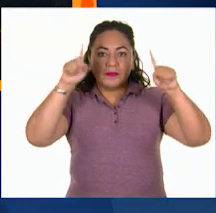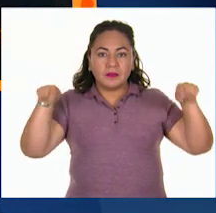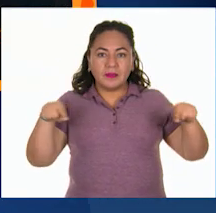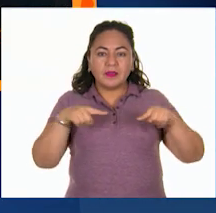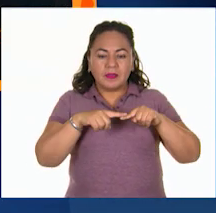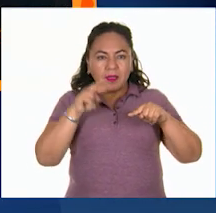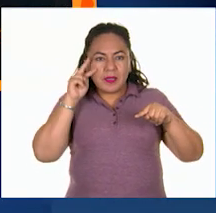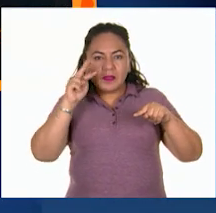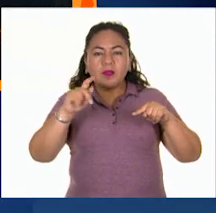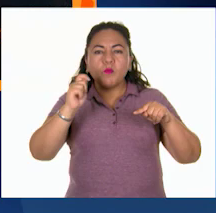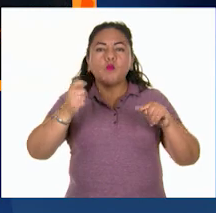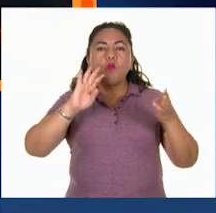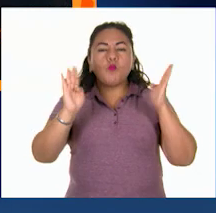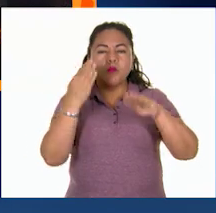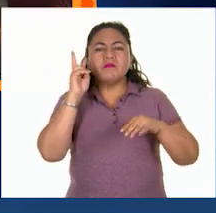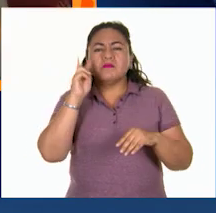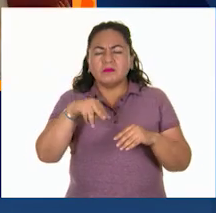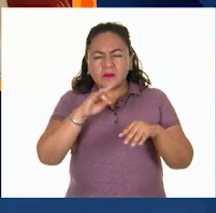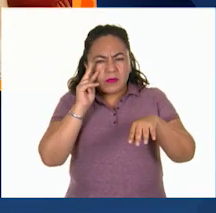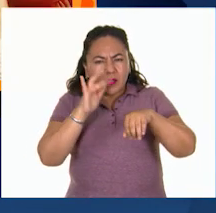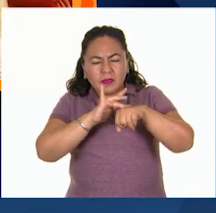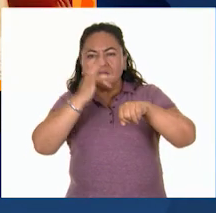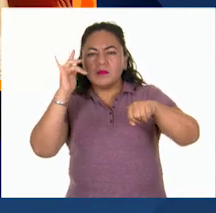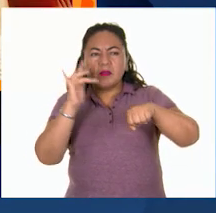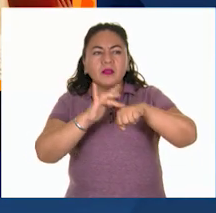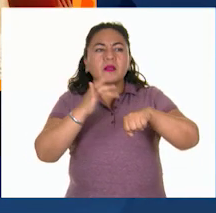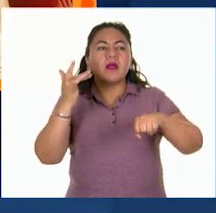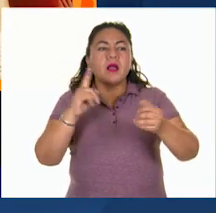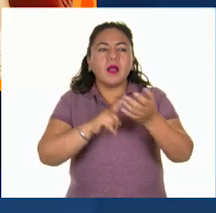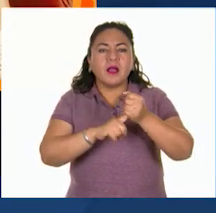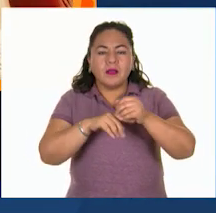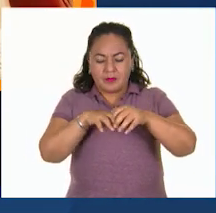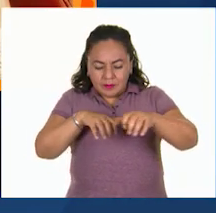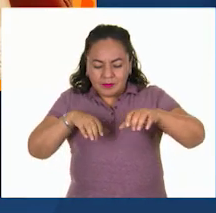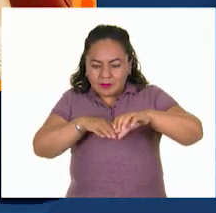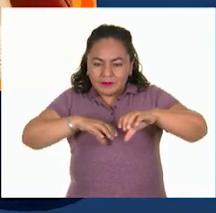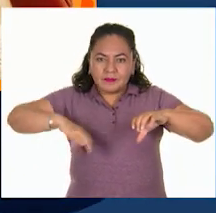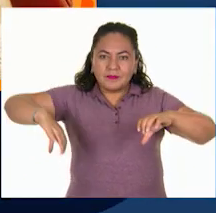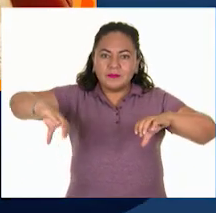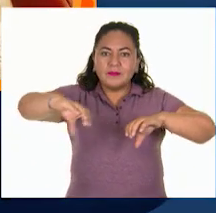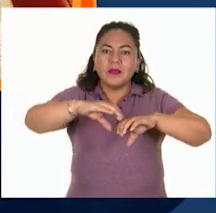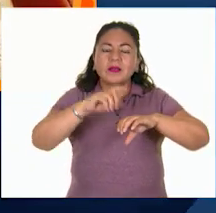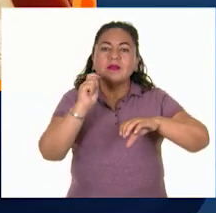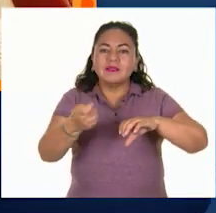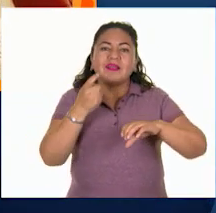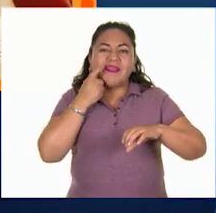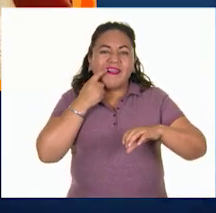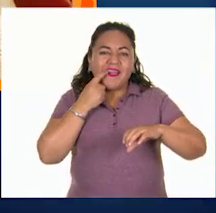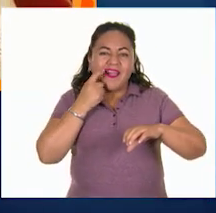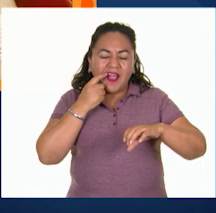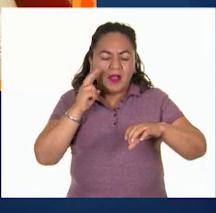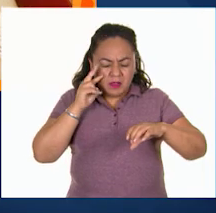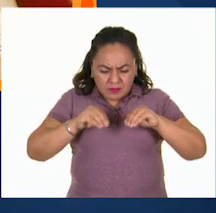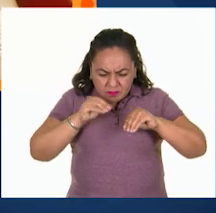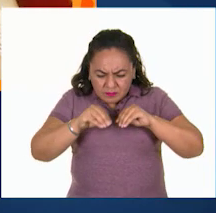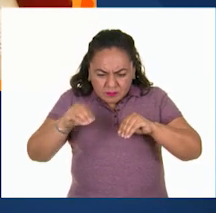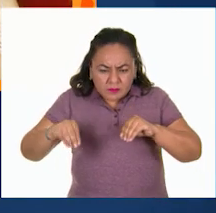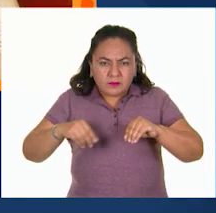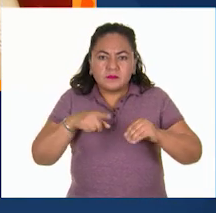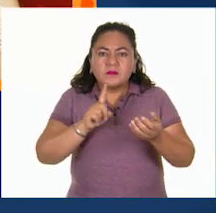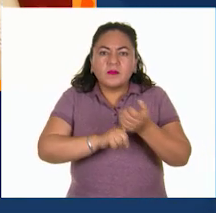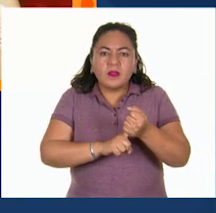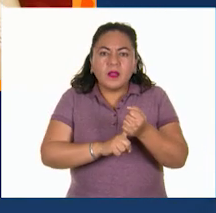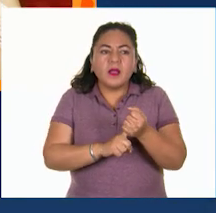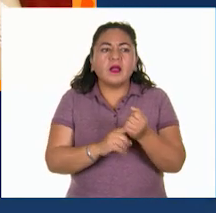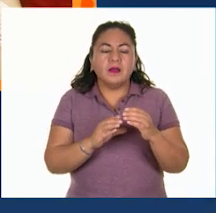mundo. Brilla horriblemente en el obsceno bostezo del sarcófago de mármol, mientras el ángel encargado de proclamar la resurrección de su